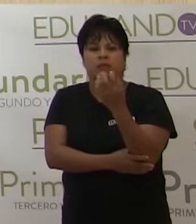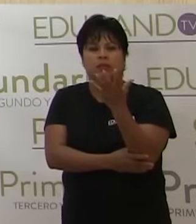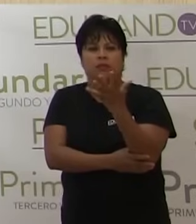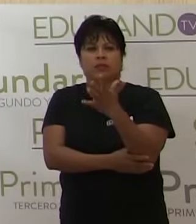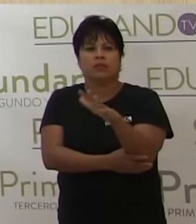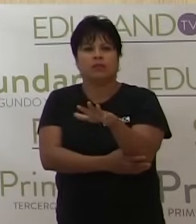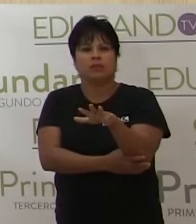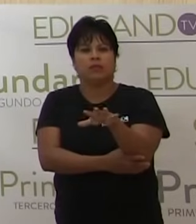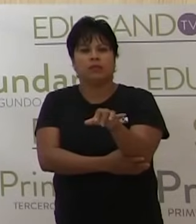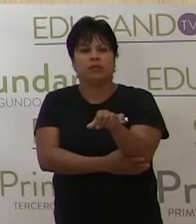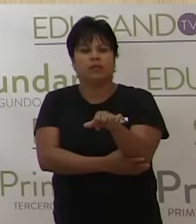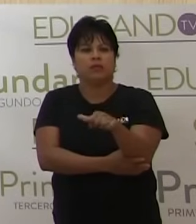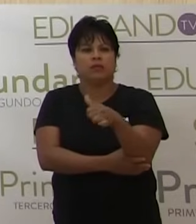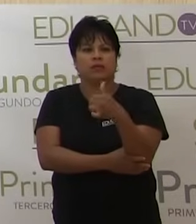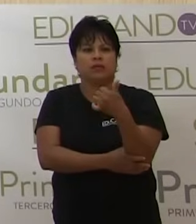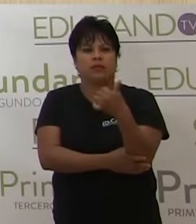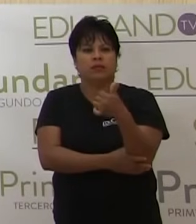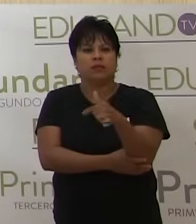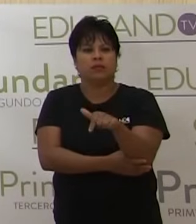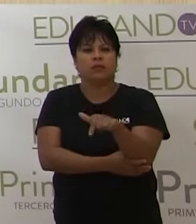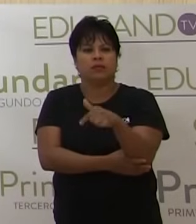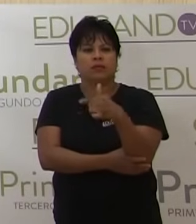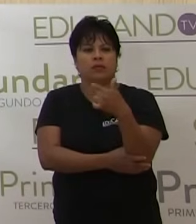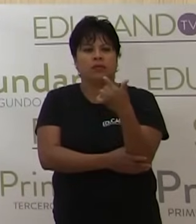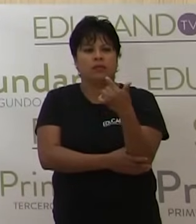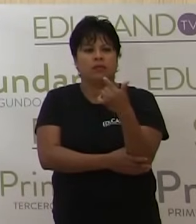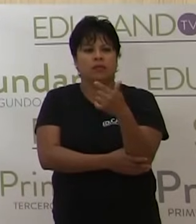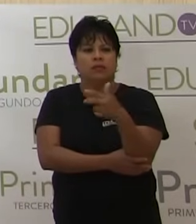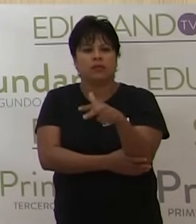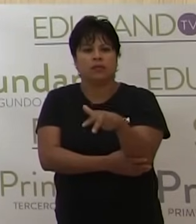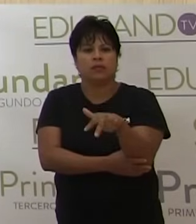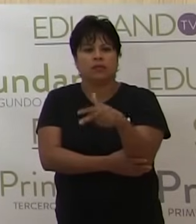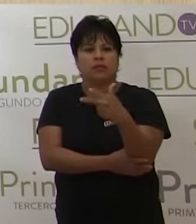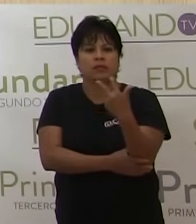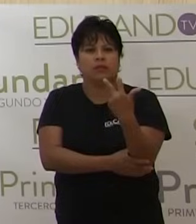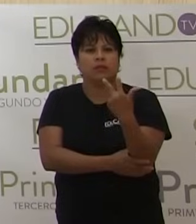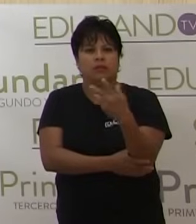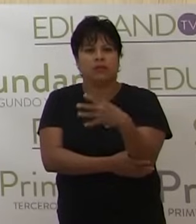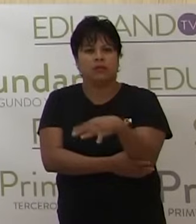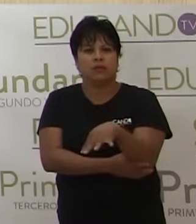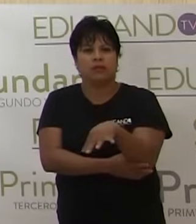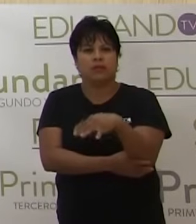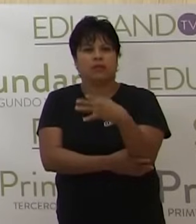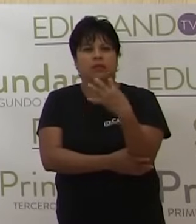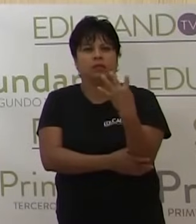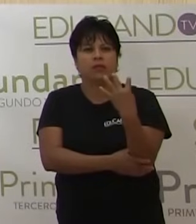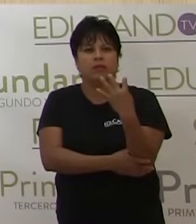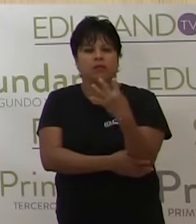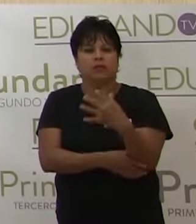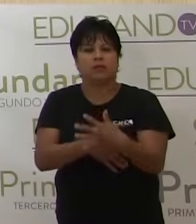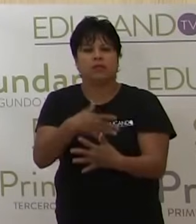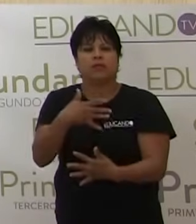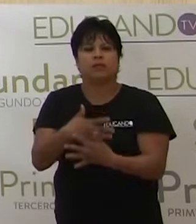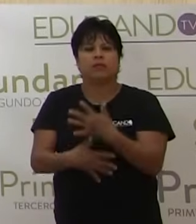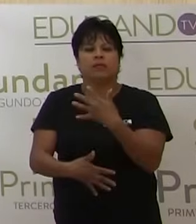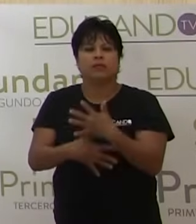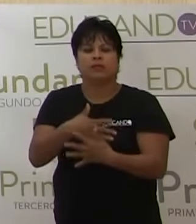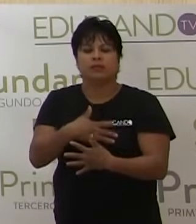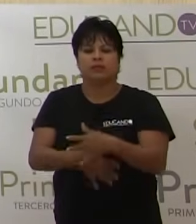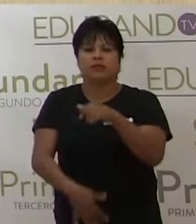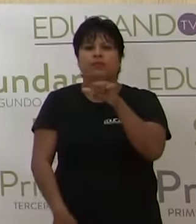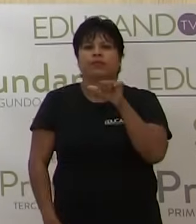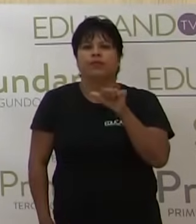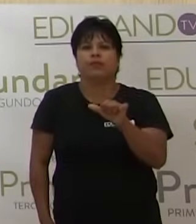9 10 11 12 13 14